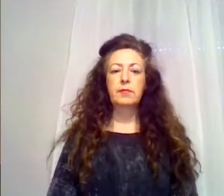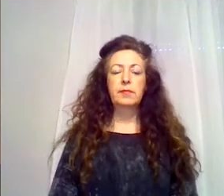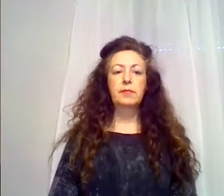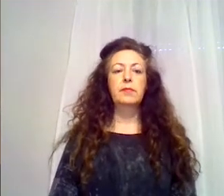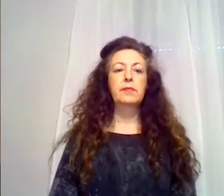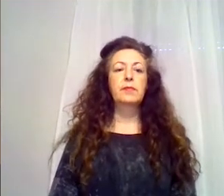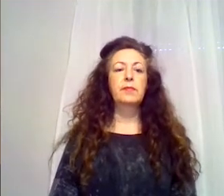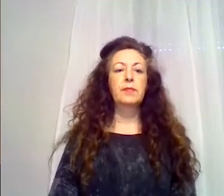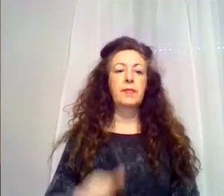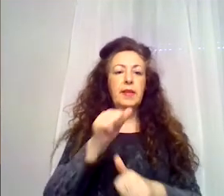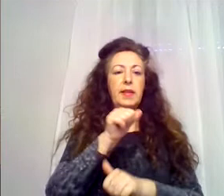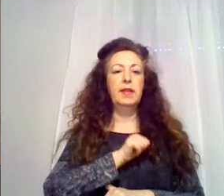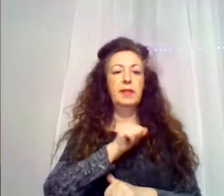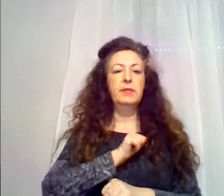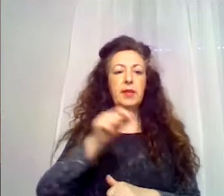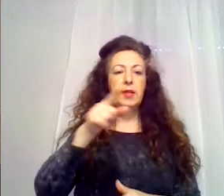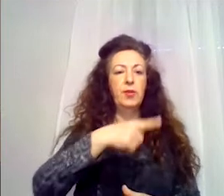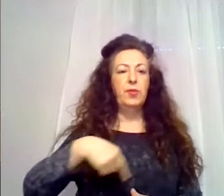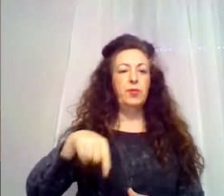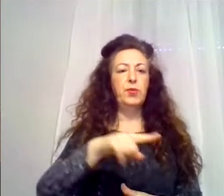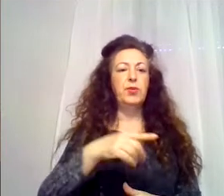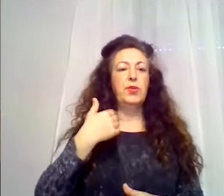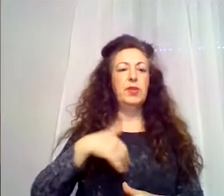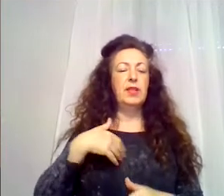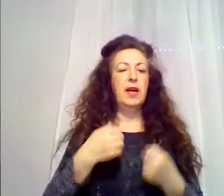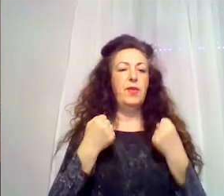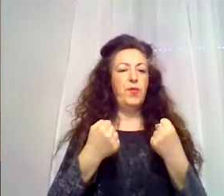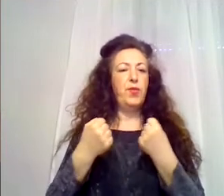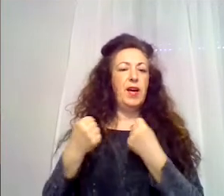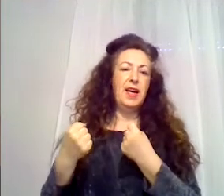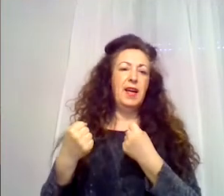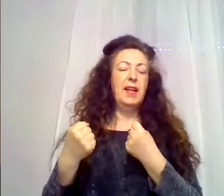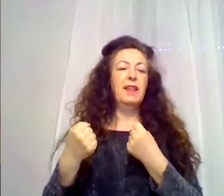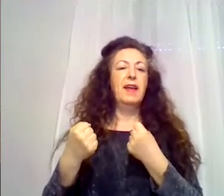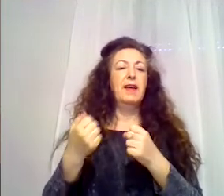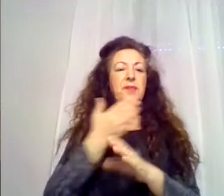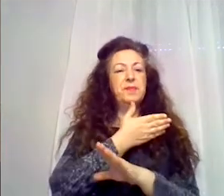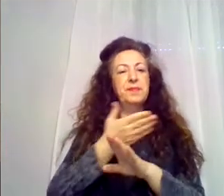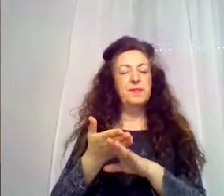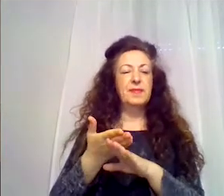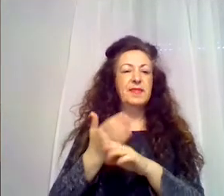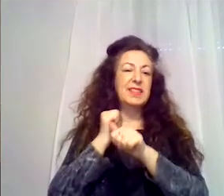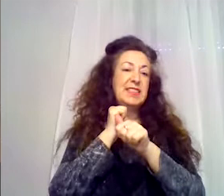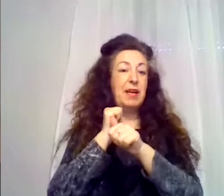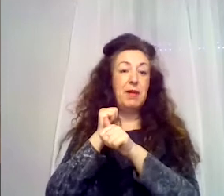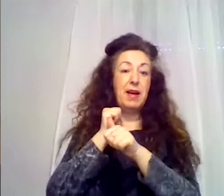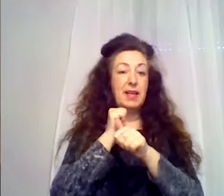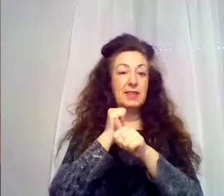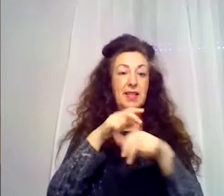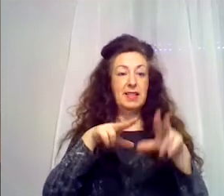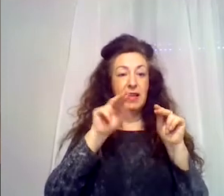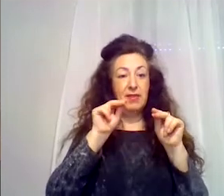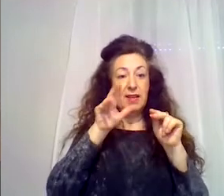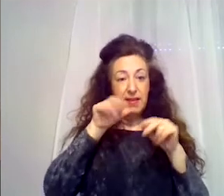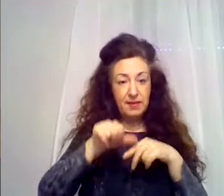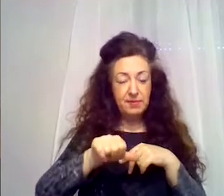Espero que hayan cogido fuerzas en toda esta Semana Santa para volver a abordar los temas que